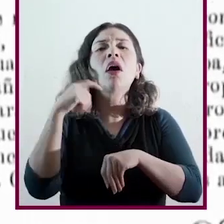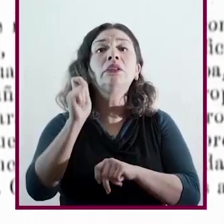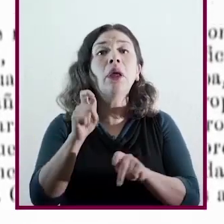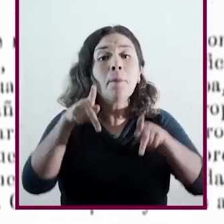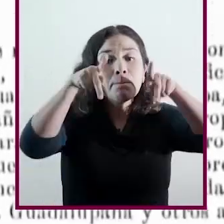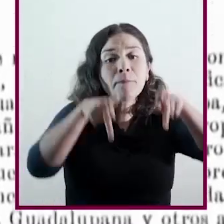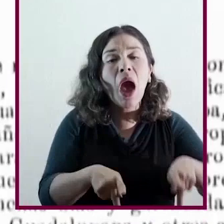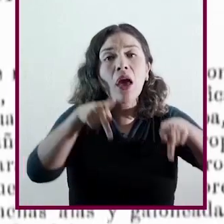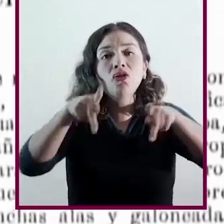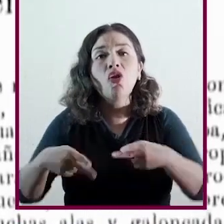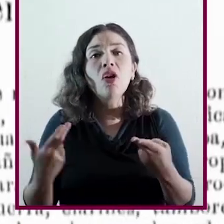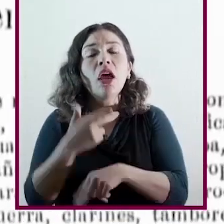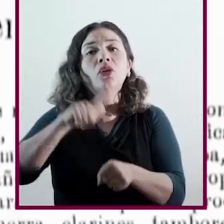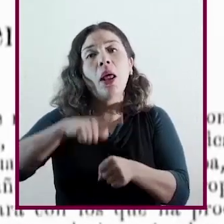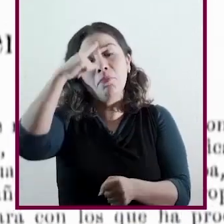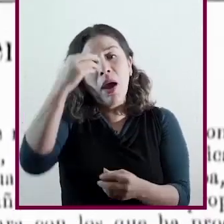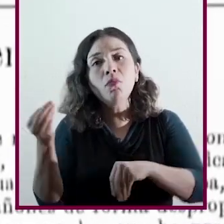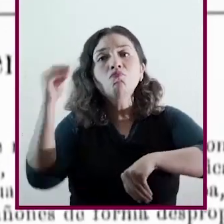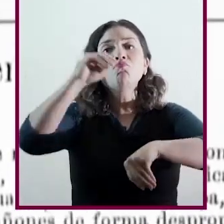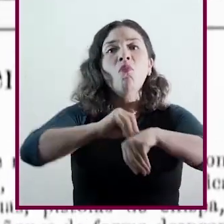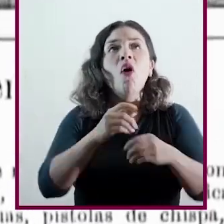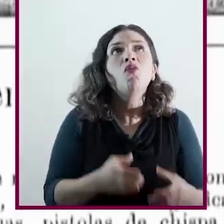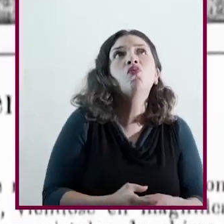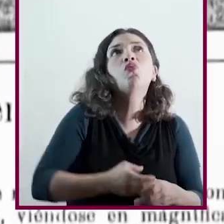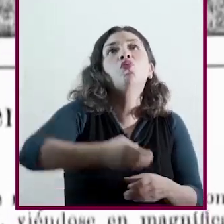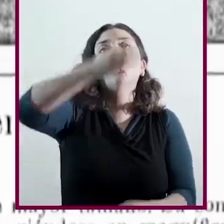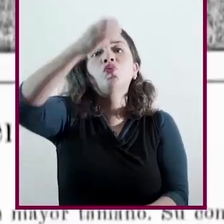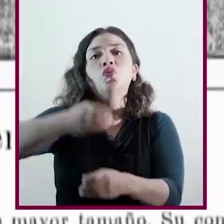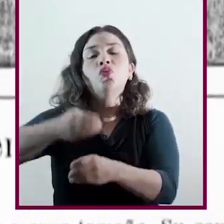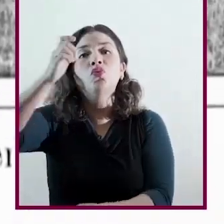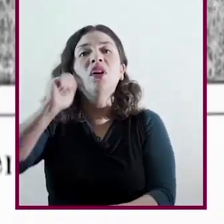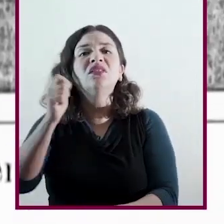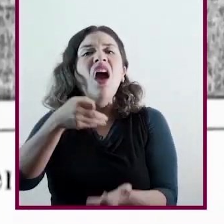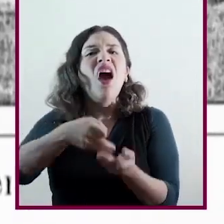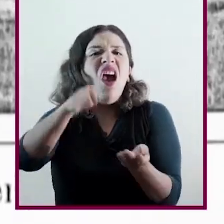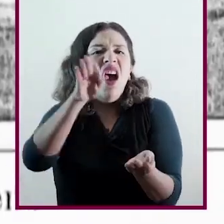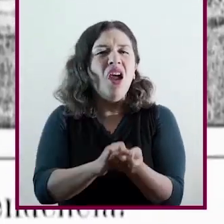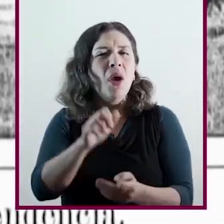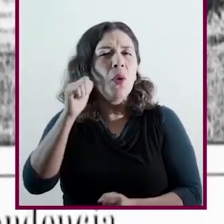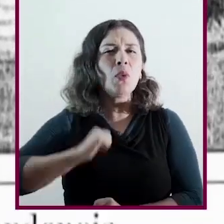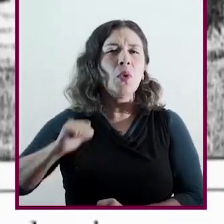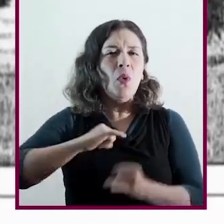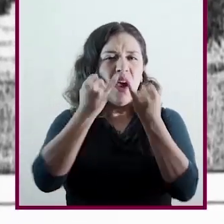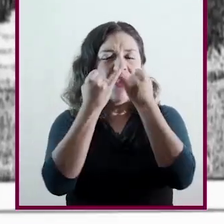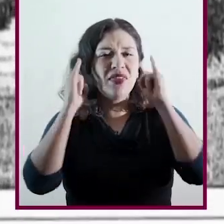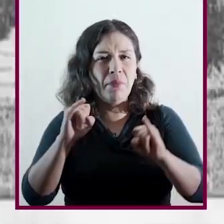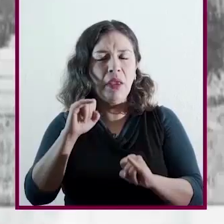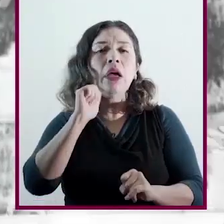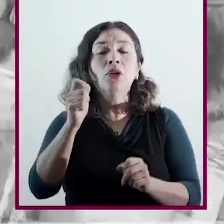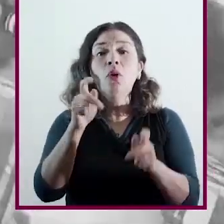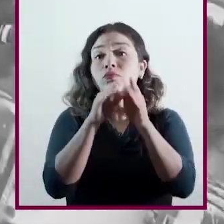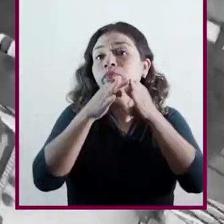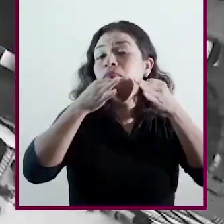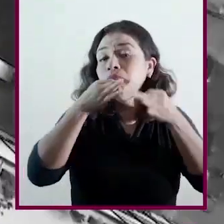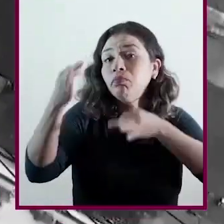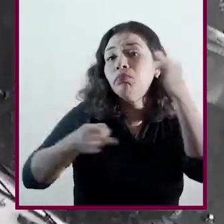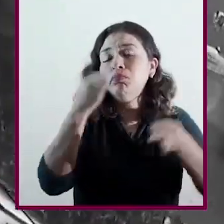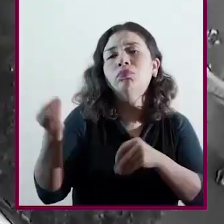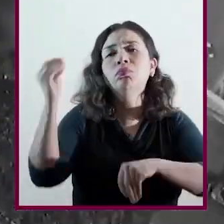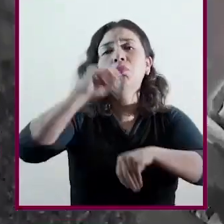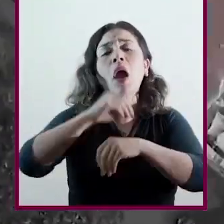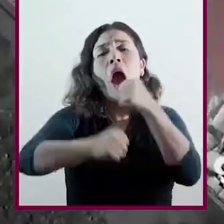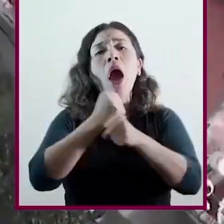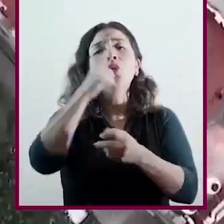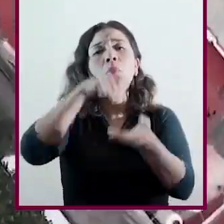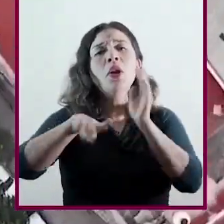Panteón Nacional y el Monumento a los Héroes de la Independencia, que aparece en este artículo de 1900 y estaba planeado en